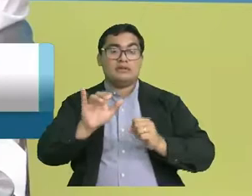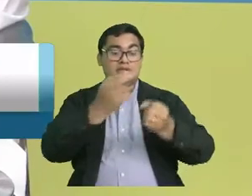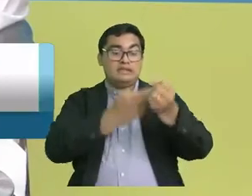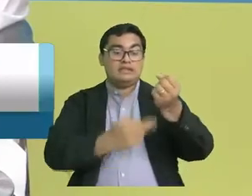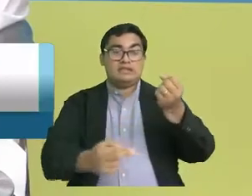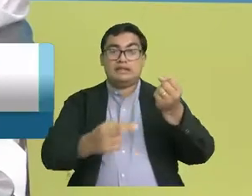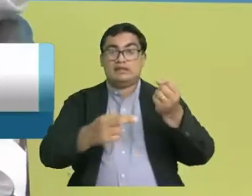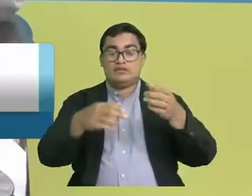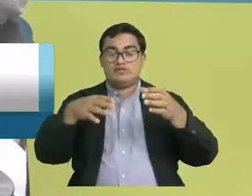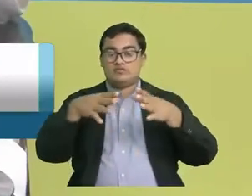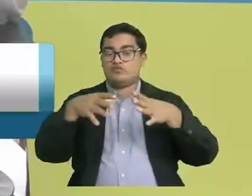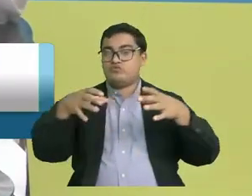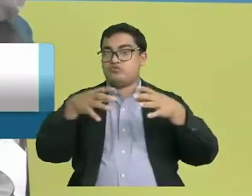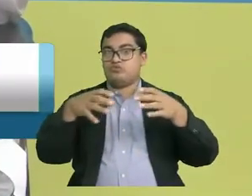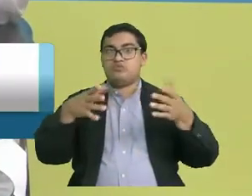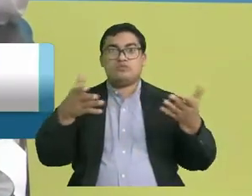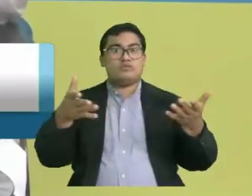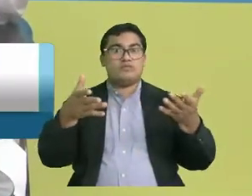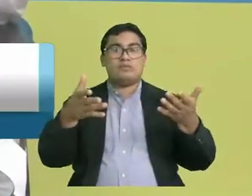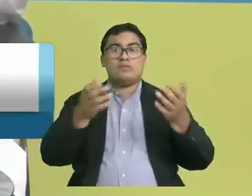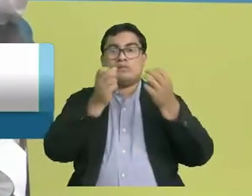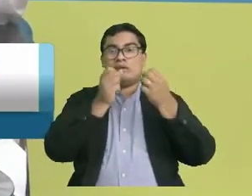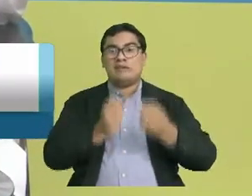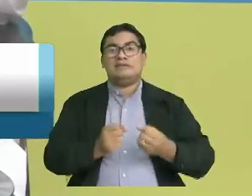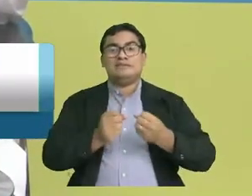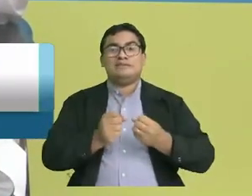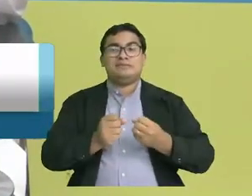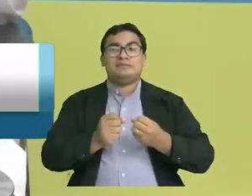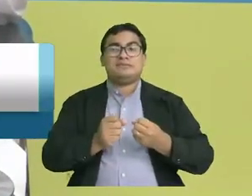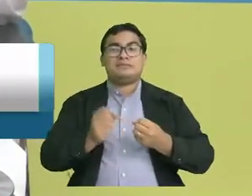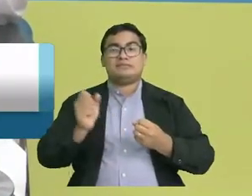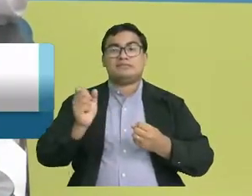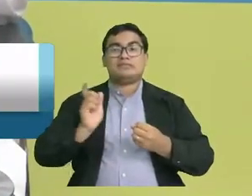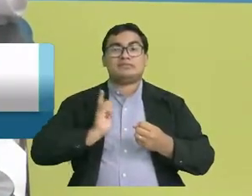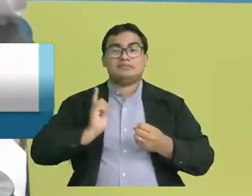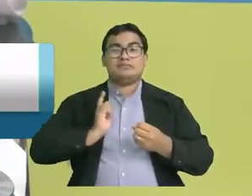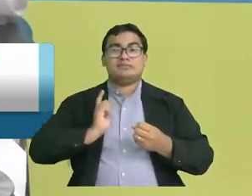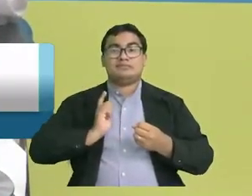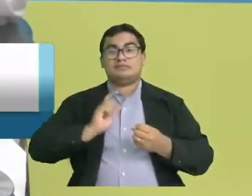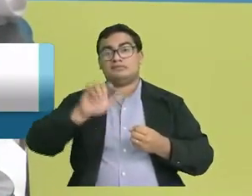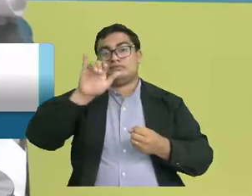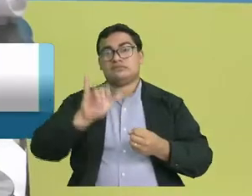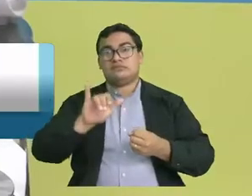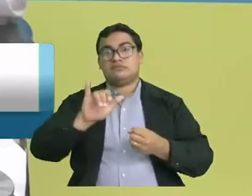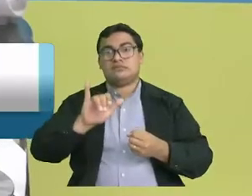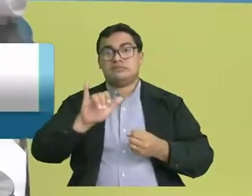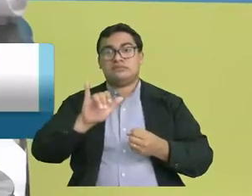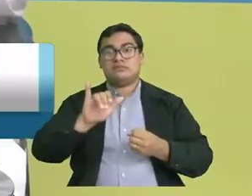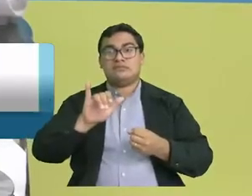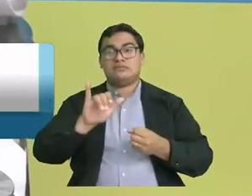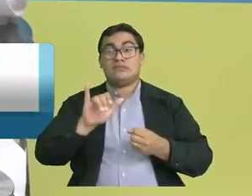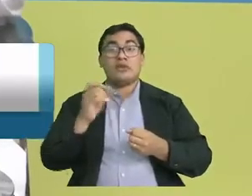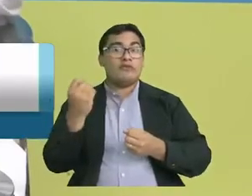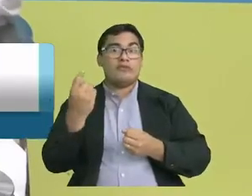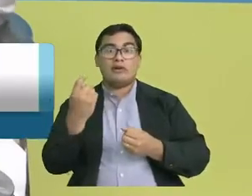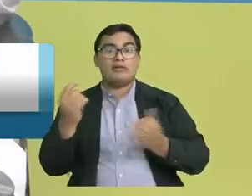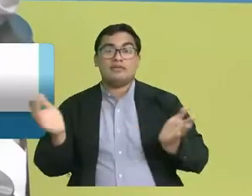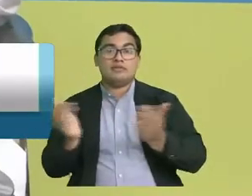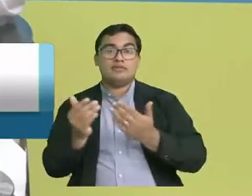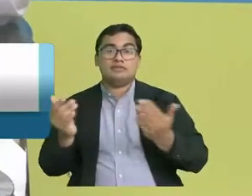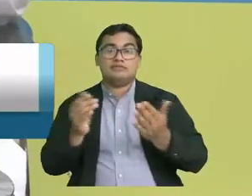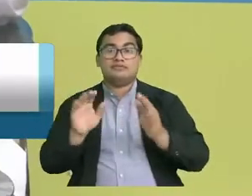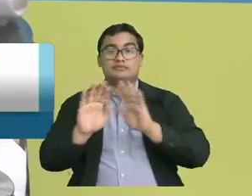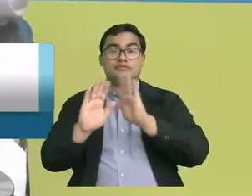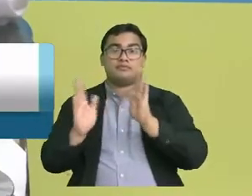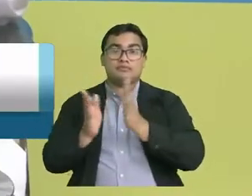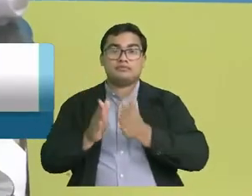está establecido. Científicamente, SRY. Ese gen que está en el cromosoma Y, es decir, ese gen no lo tienen las mujeres, que son